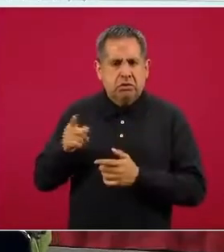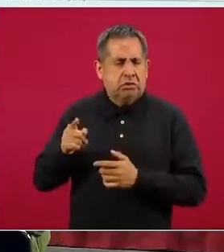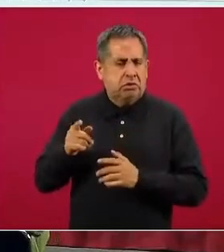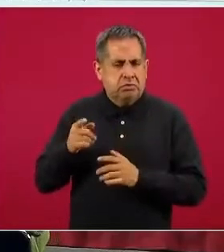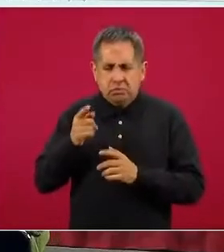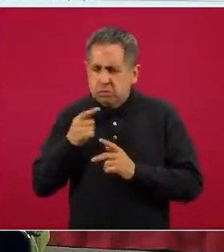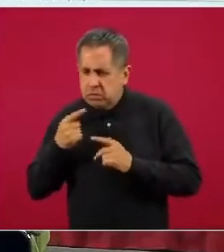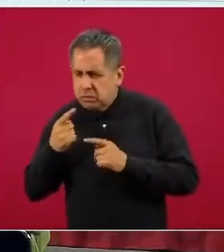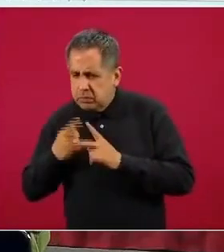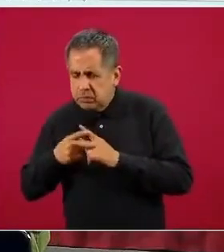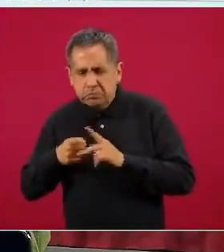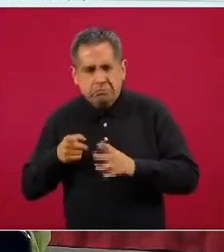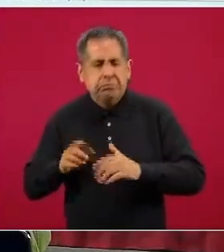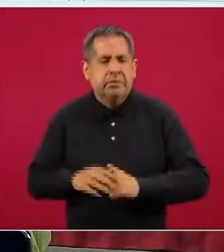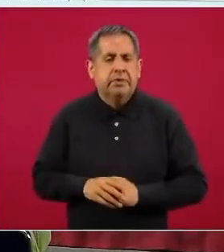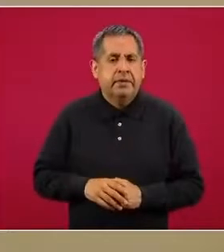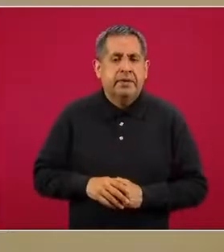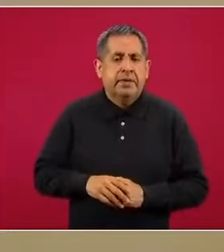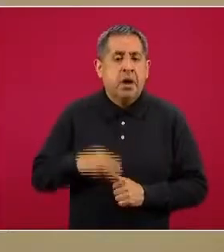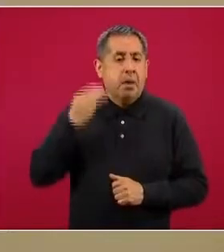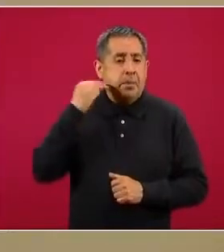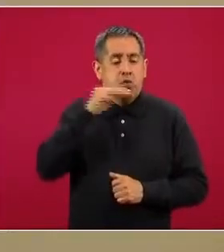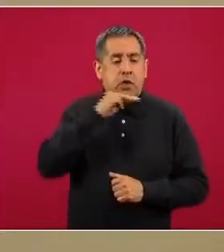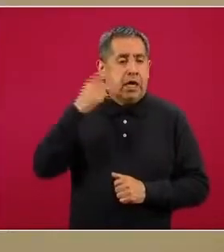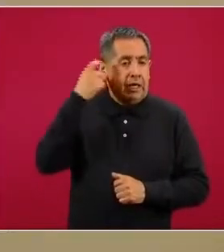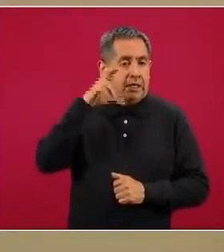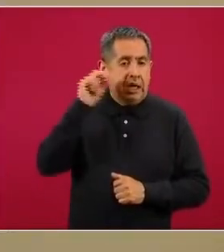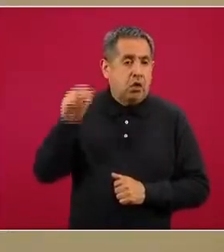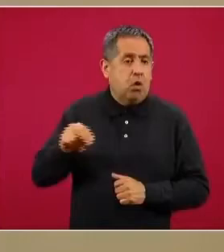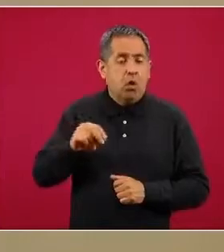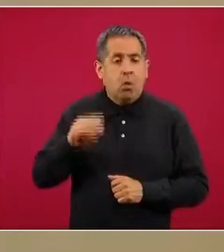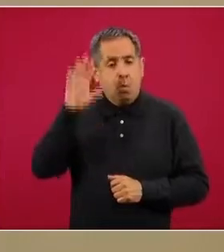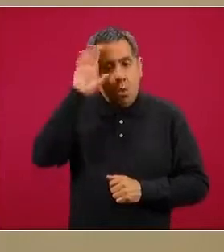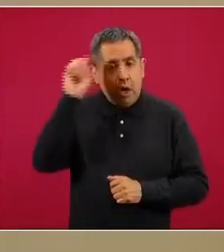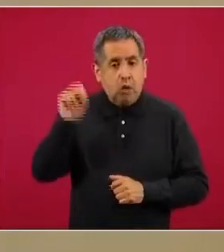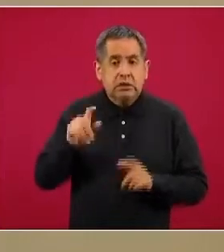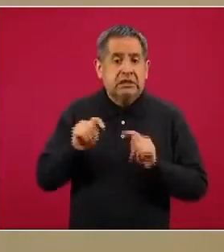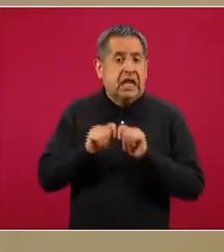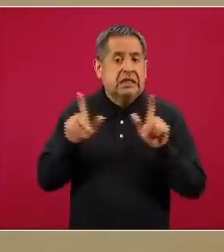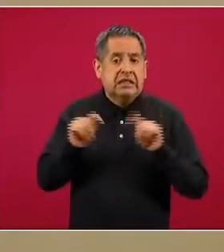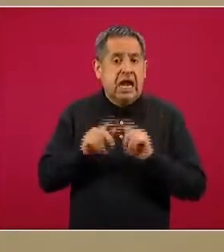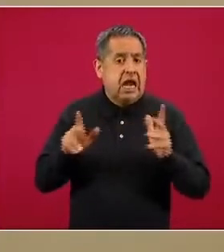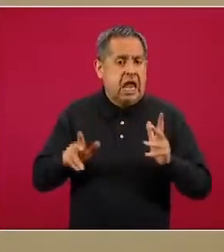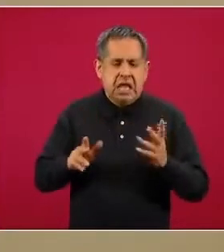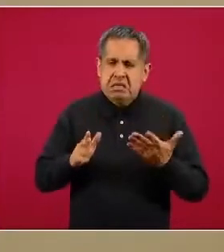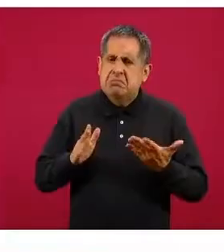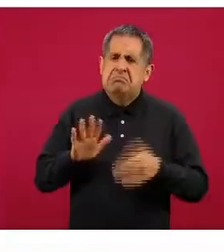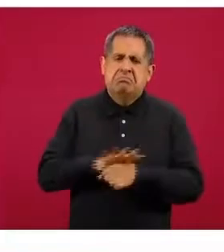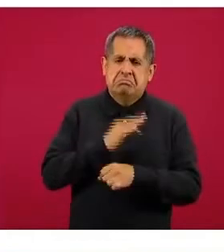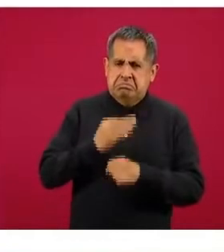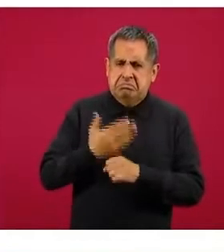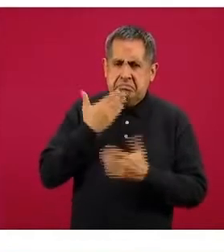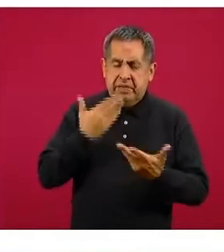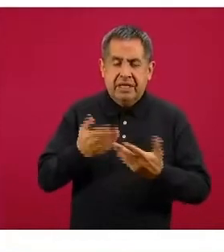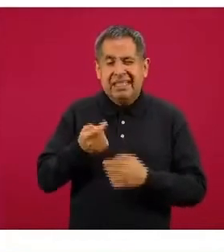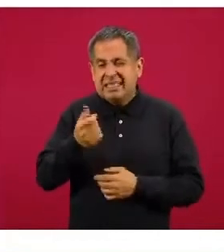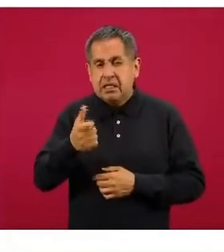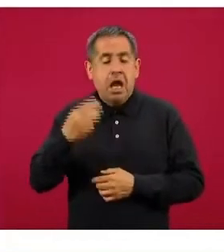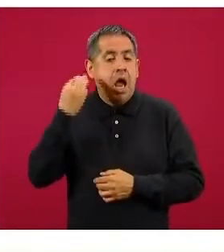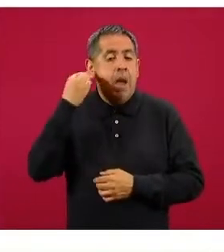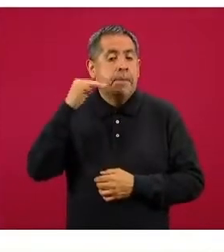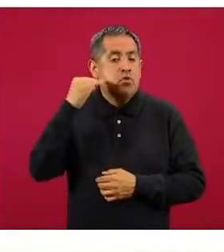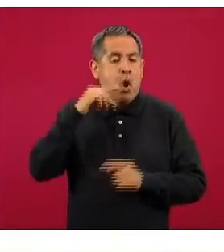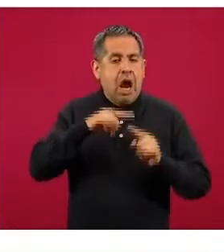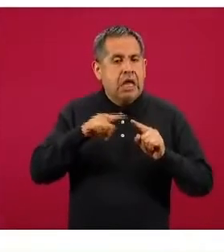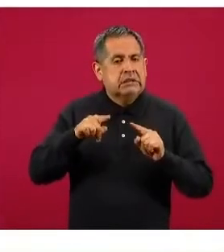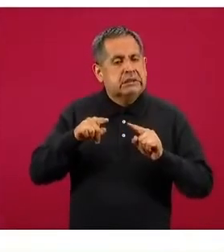Google. Michoacán, Quintana Roo, Morelos y Tlaxcala también en general estables, pero un poco Michoacán